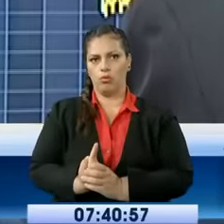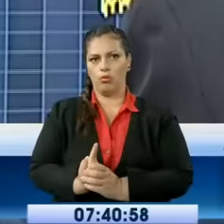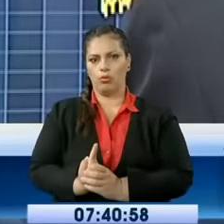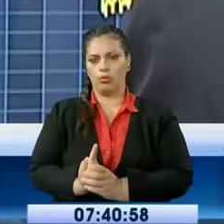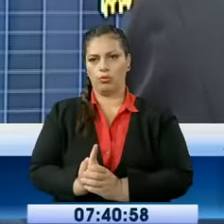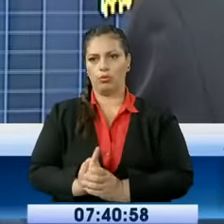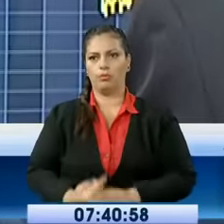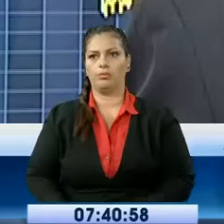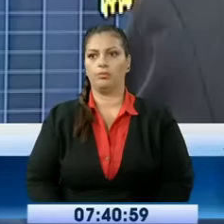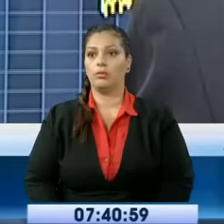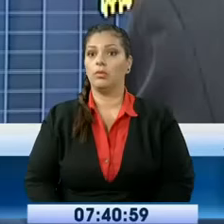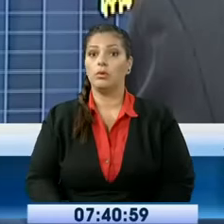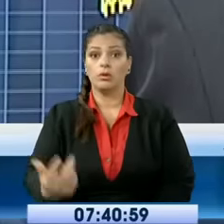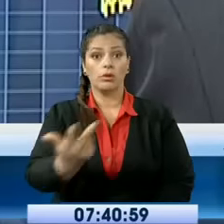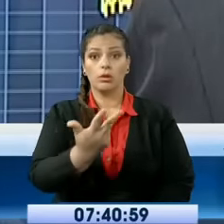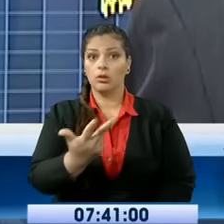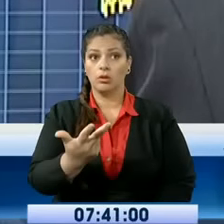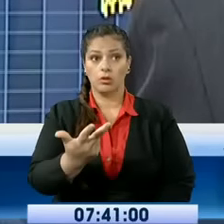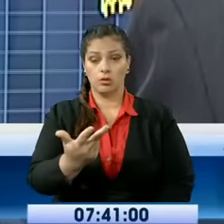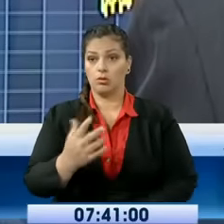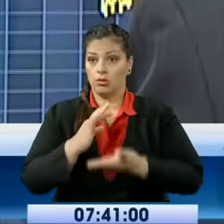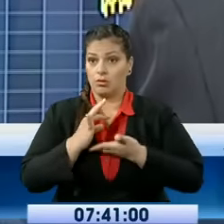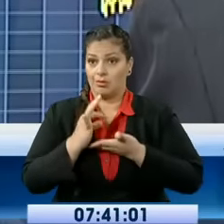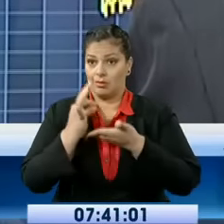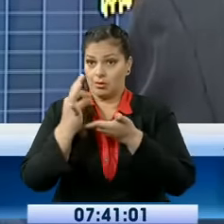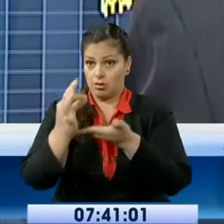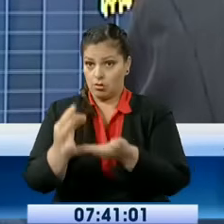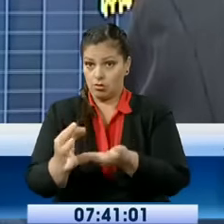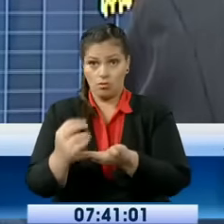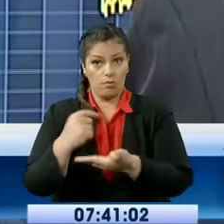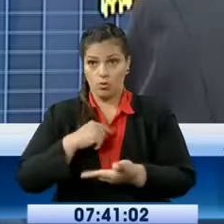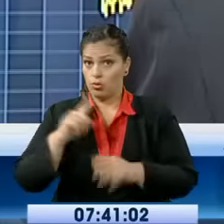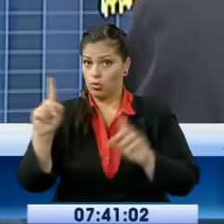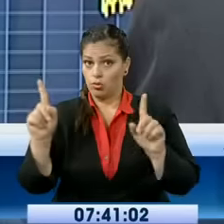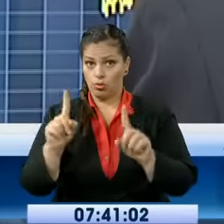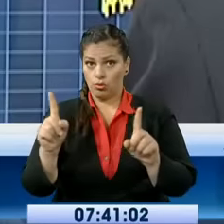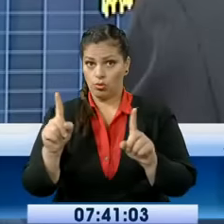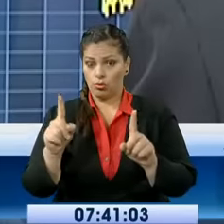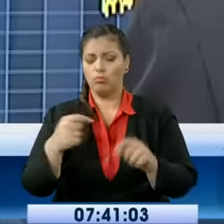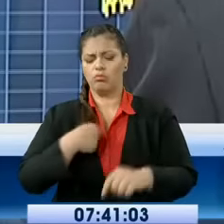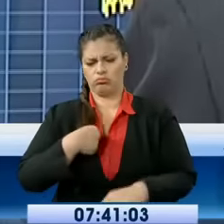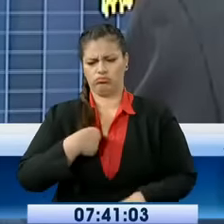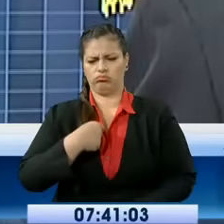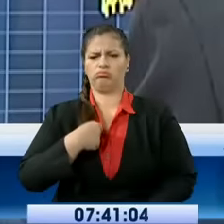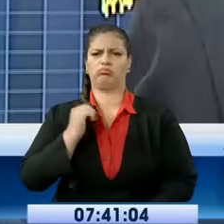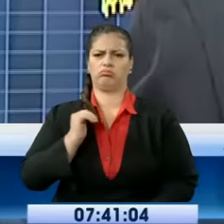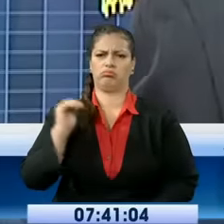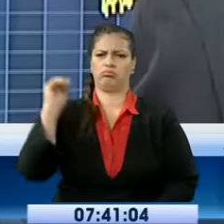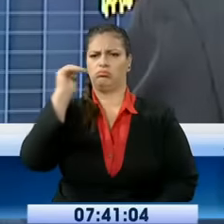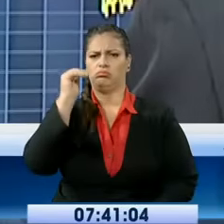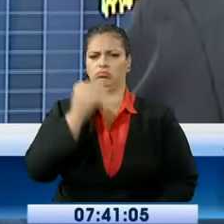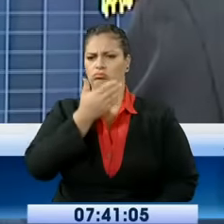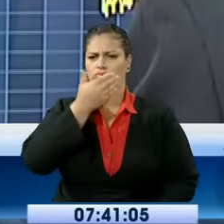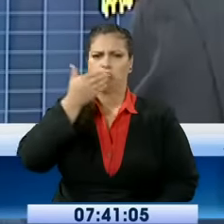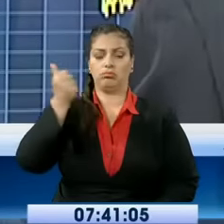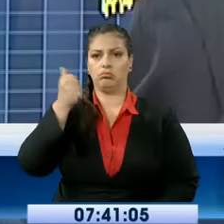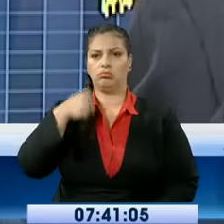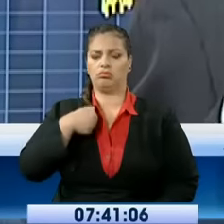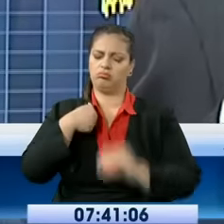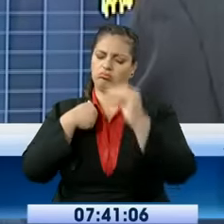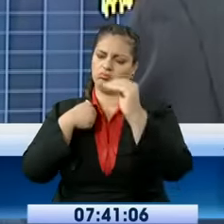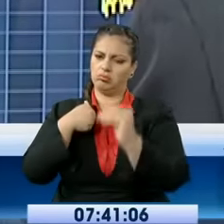tres deciden que no sea yo, que según yo soy el mejor, lo aceptaré con alegría por